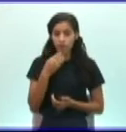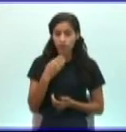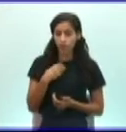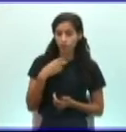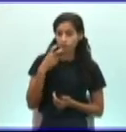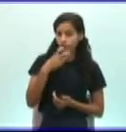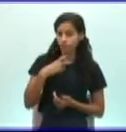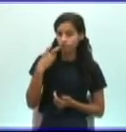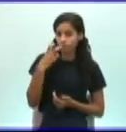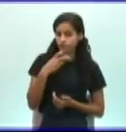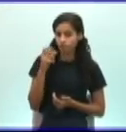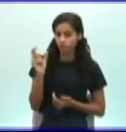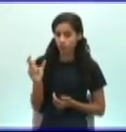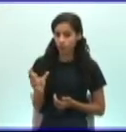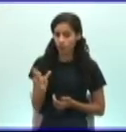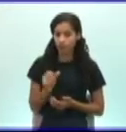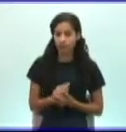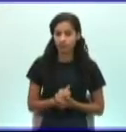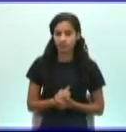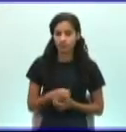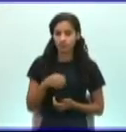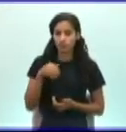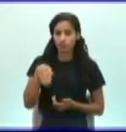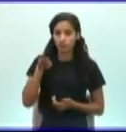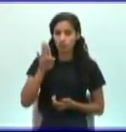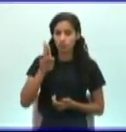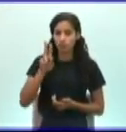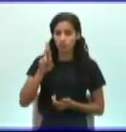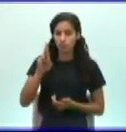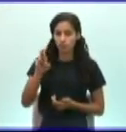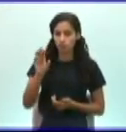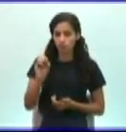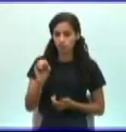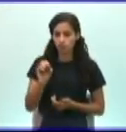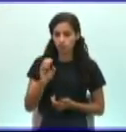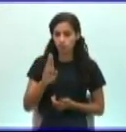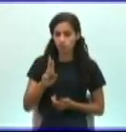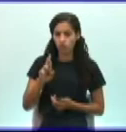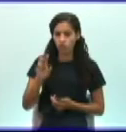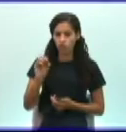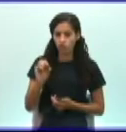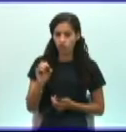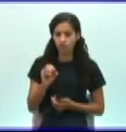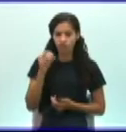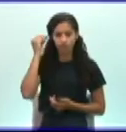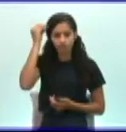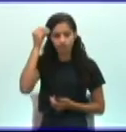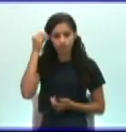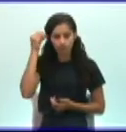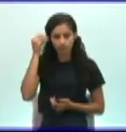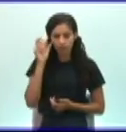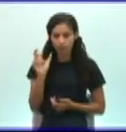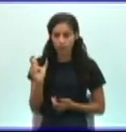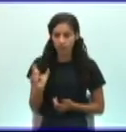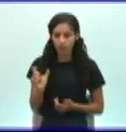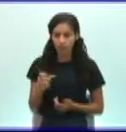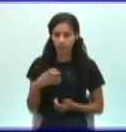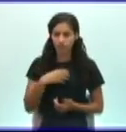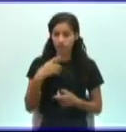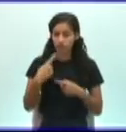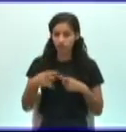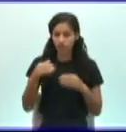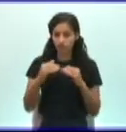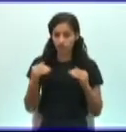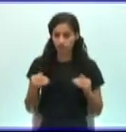de las palabras. Vuelvo a leer. Burro, buró. Analicemos las palabras que aparecen